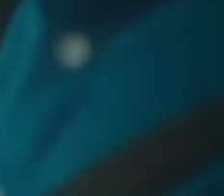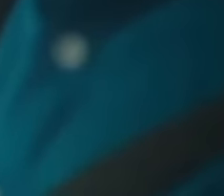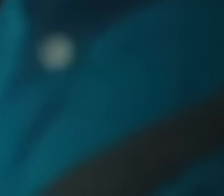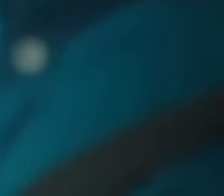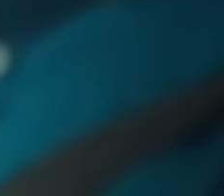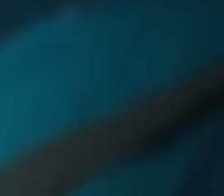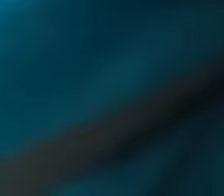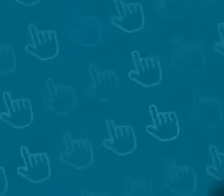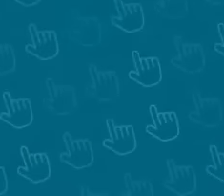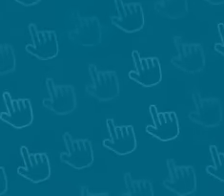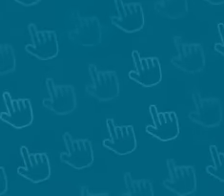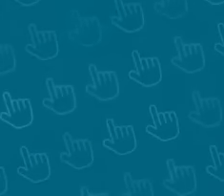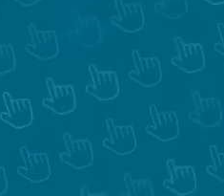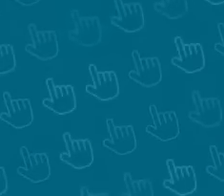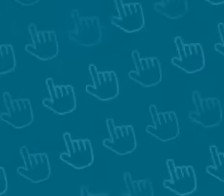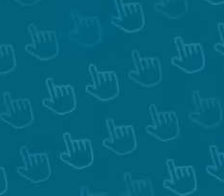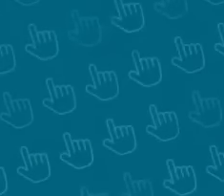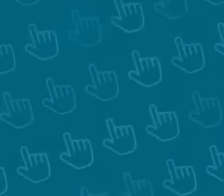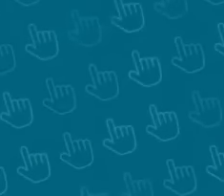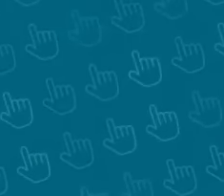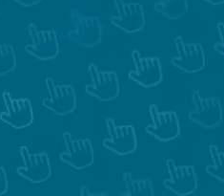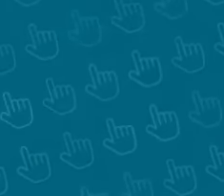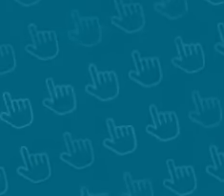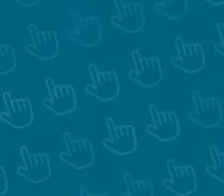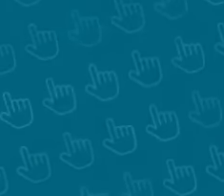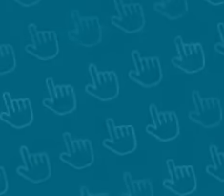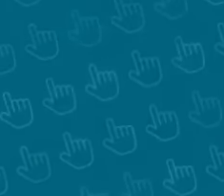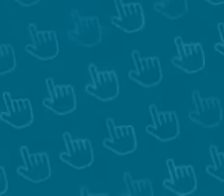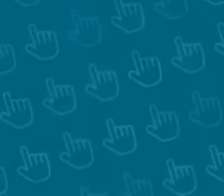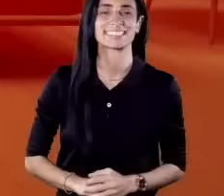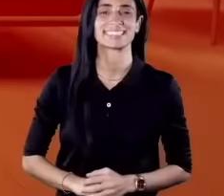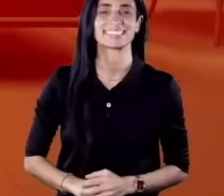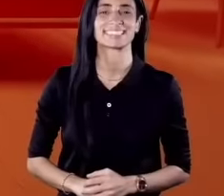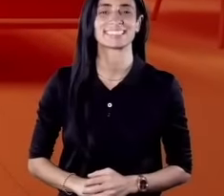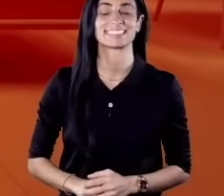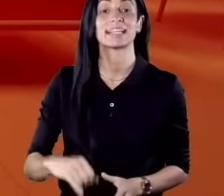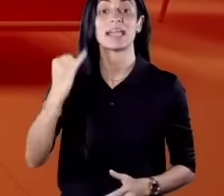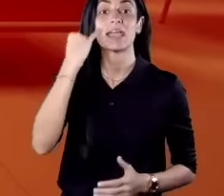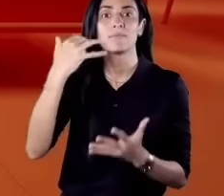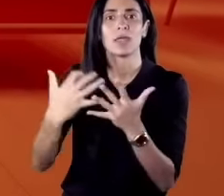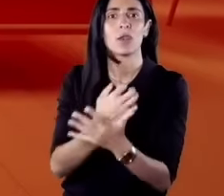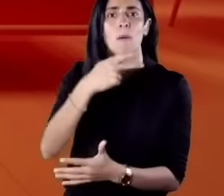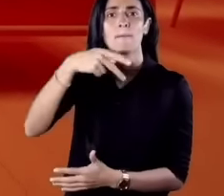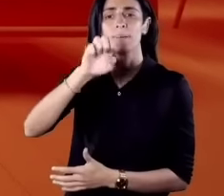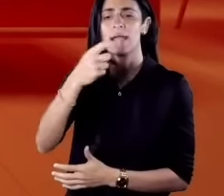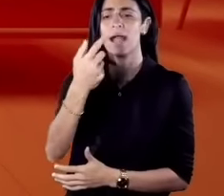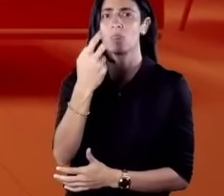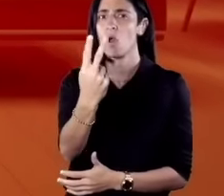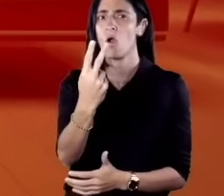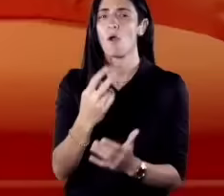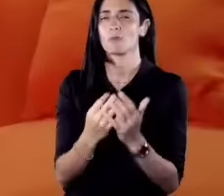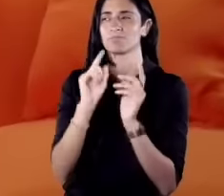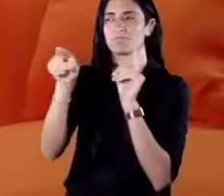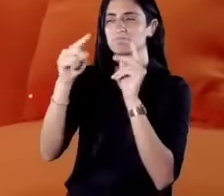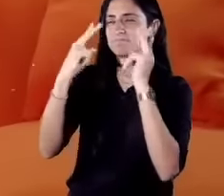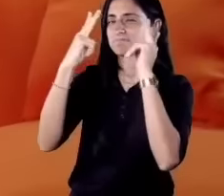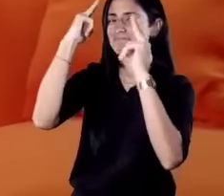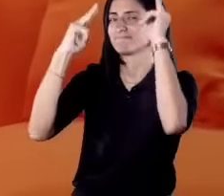seguros múltiples! Ponle tu marca en el formulario, acuérdate. Si yo me pego en el Pega 2, me voy para el